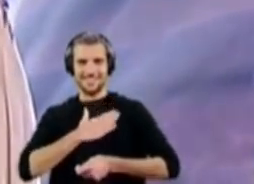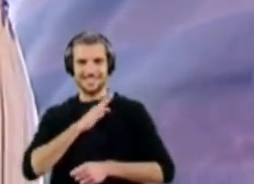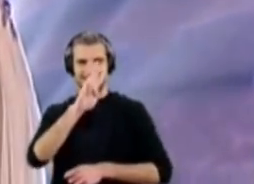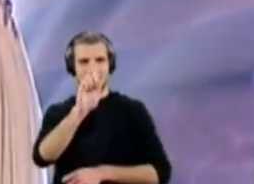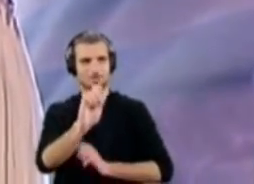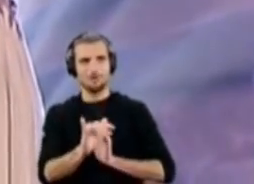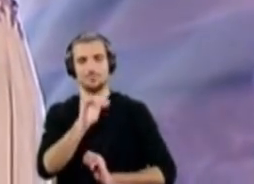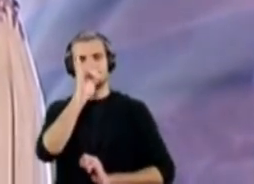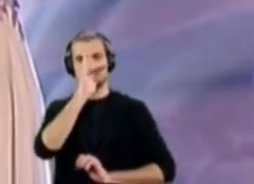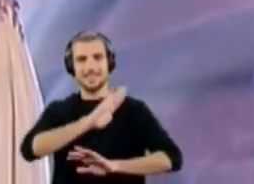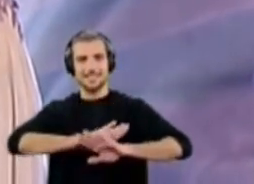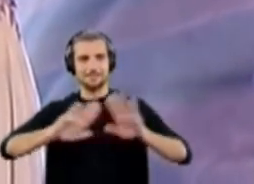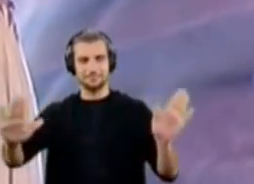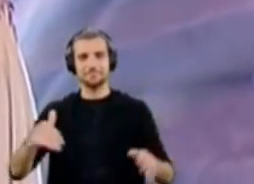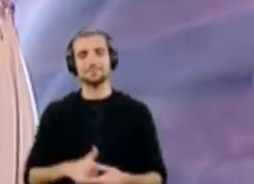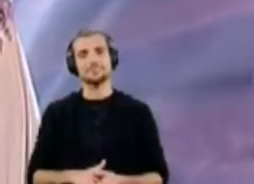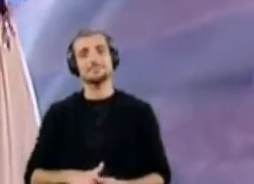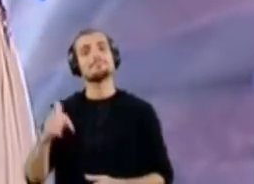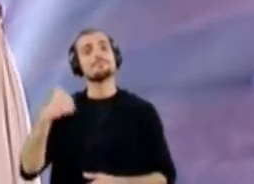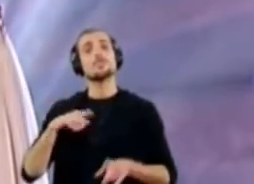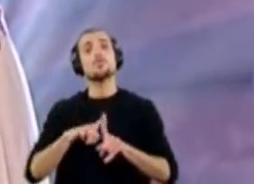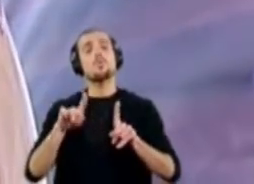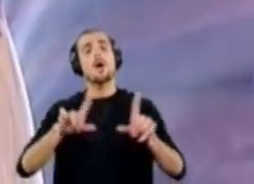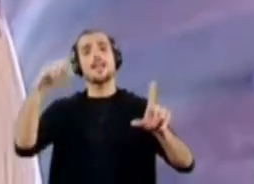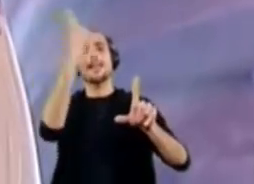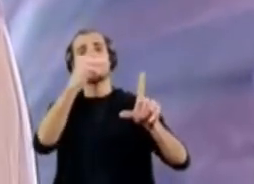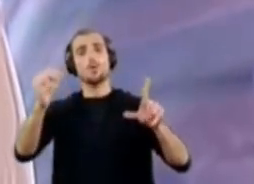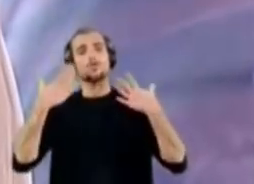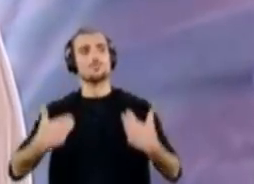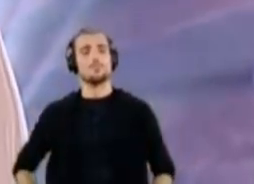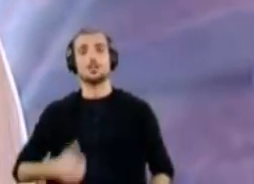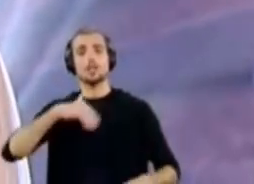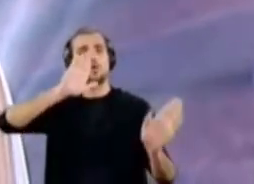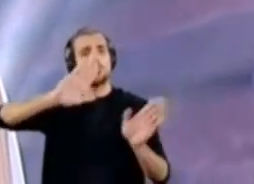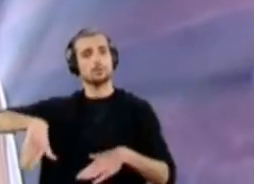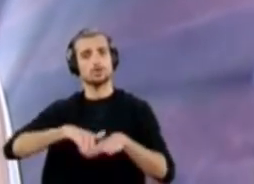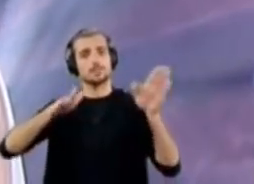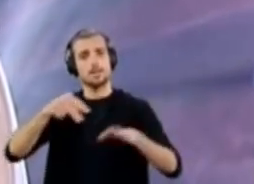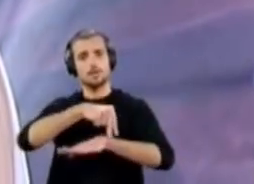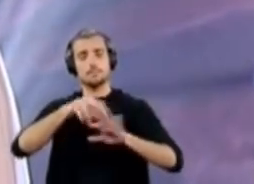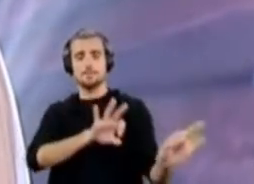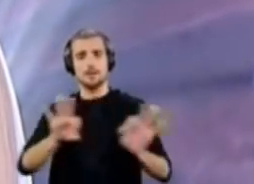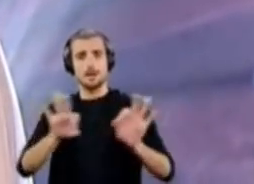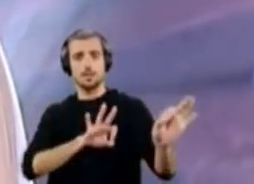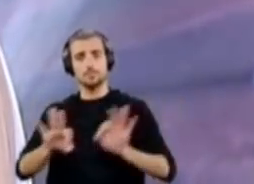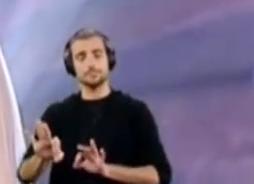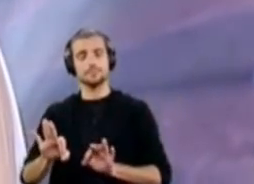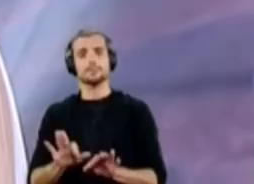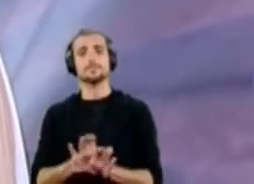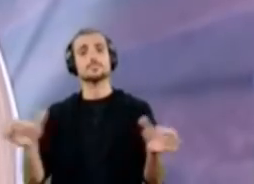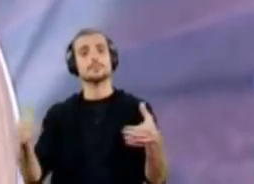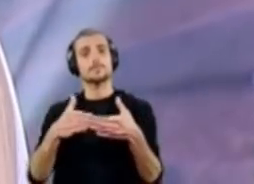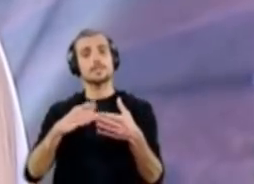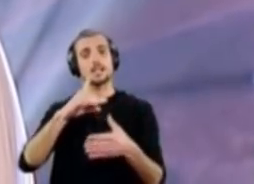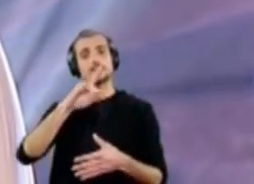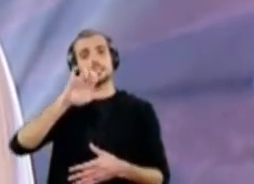aquí. Ahí tenemos esos lienzos humanos. Ya está el último preparado en el escenario. Vamos allá. A Escala Interior